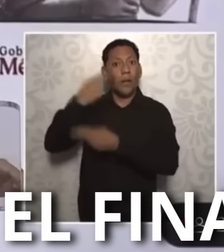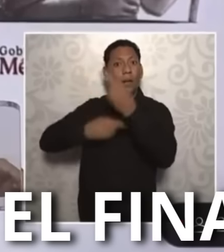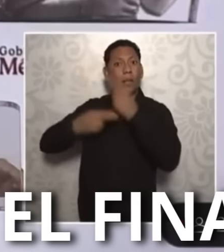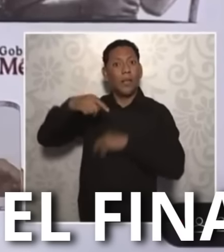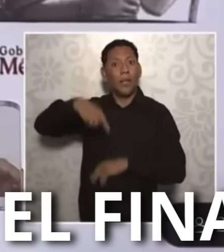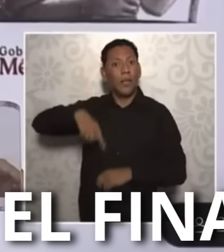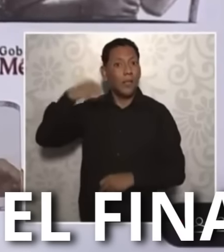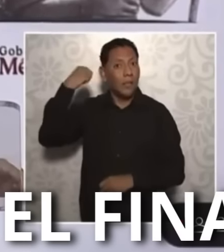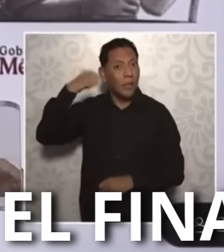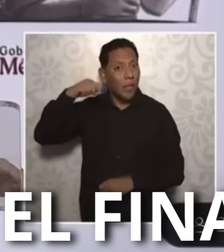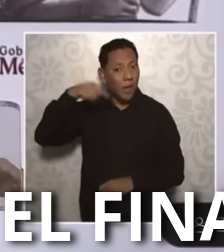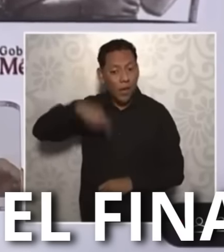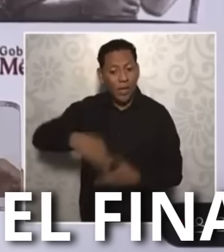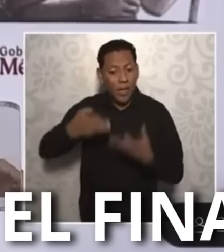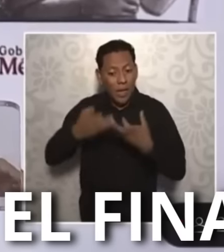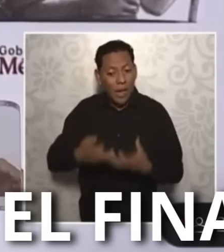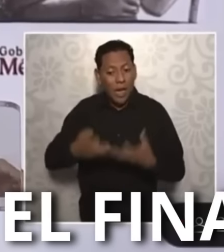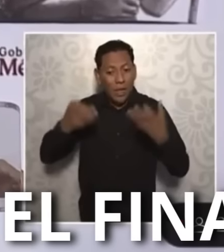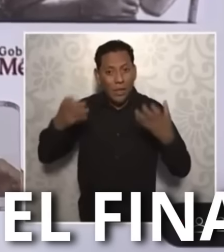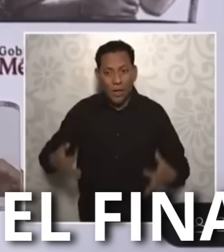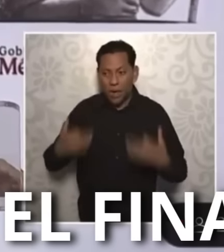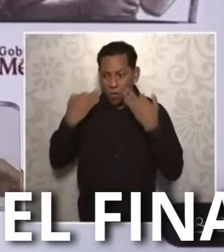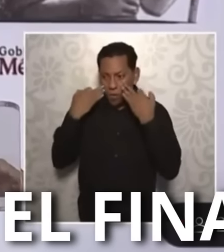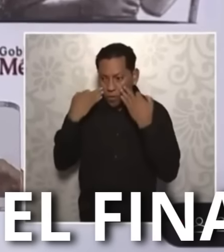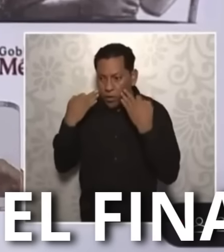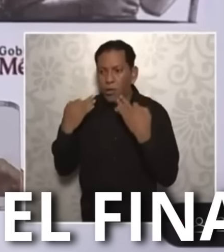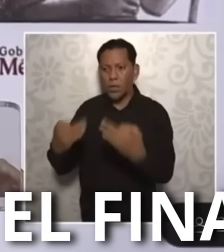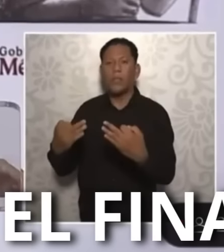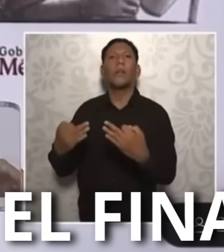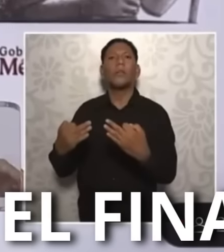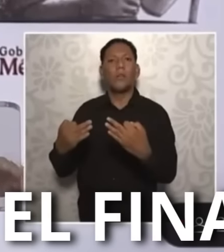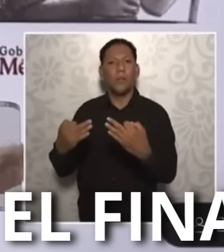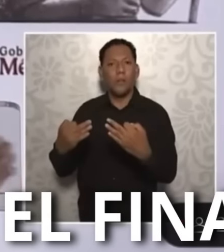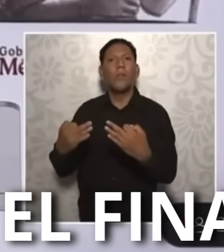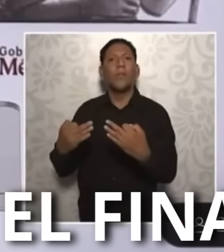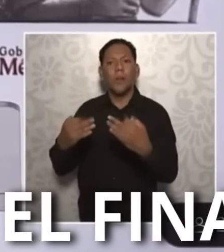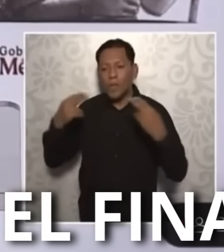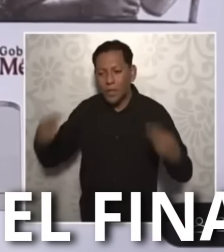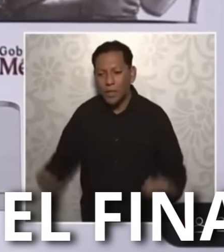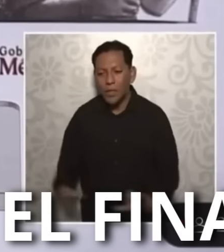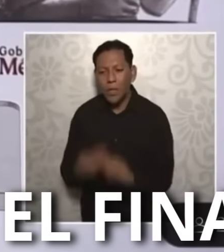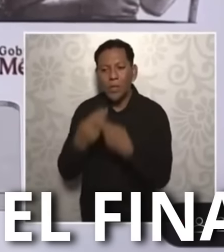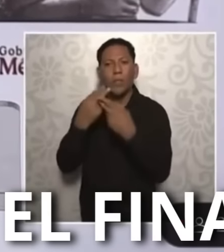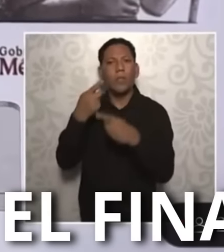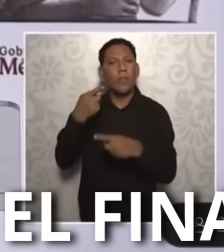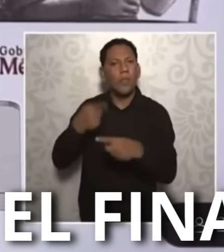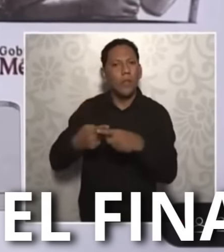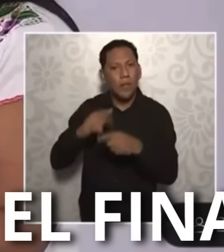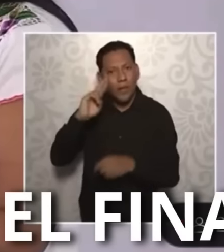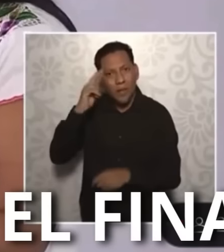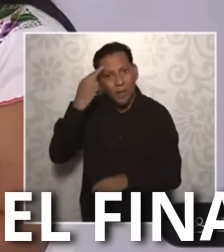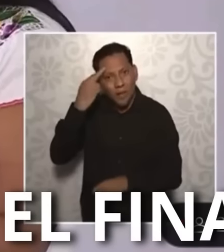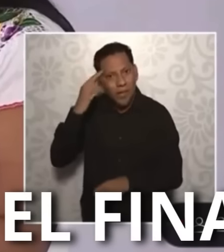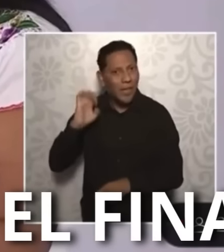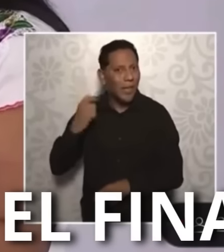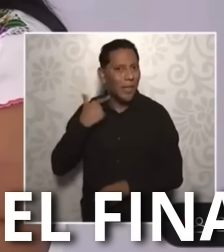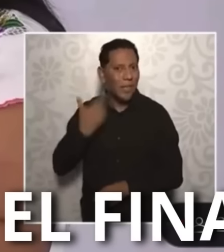la tierra que vio nacer a nuestro presidente Andrés Manuel López Obrador,